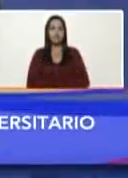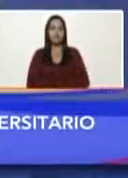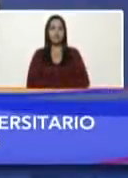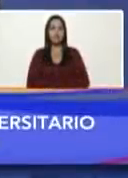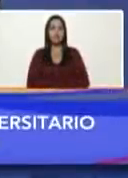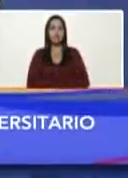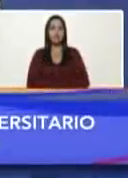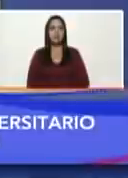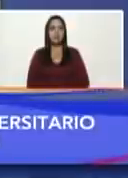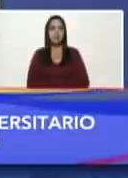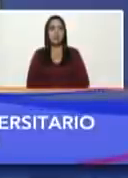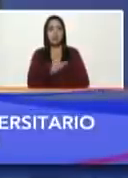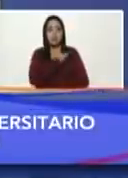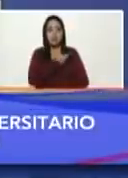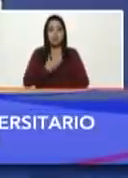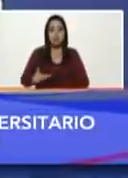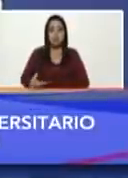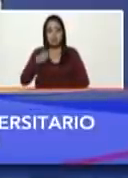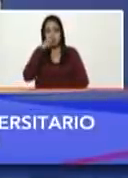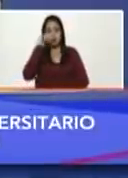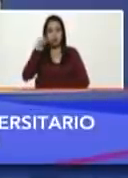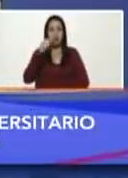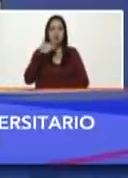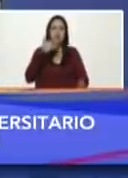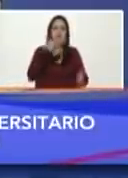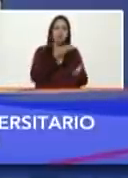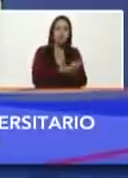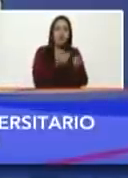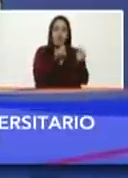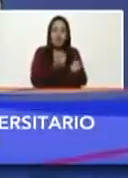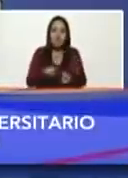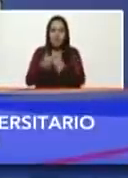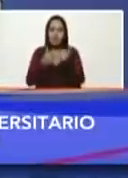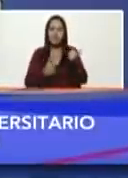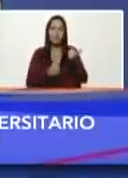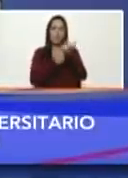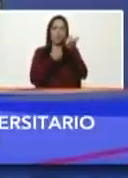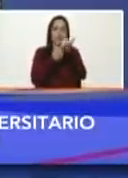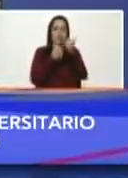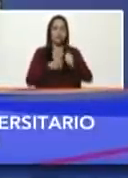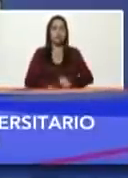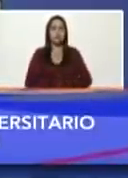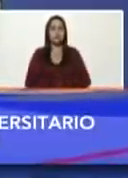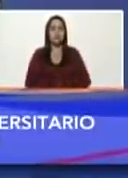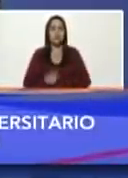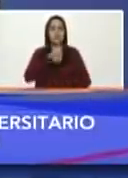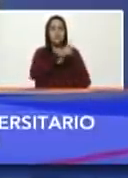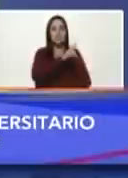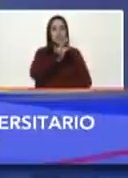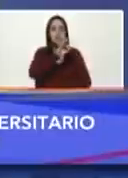ciudadano presidente de la República, se le solicita recursos financieros por la cantidad de